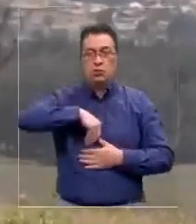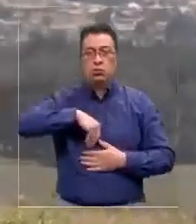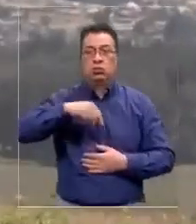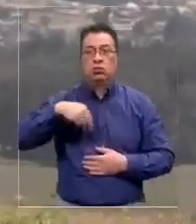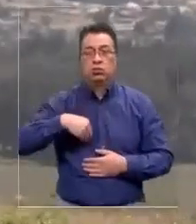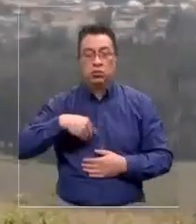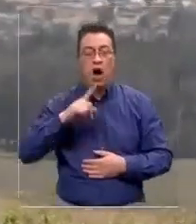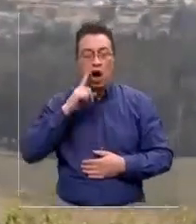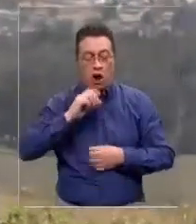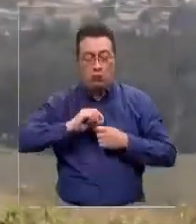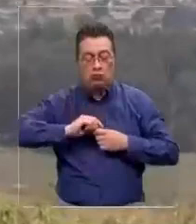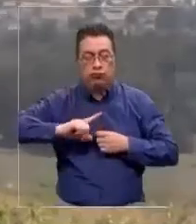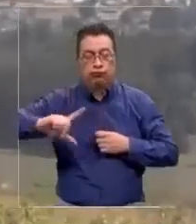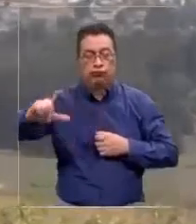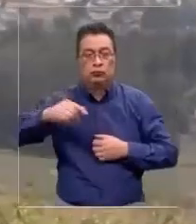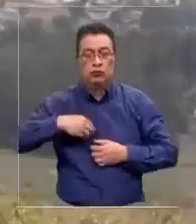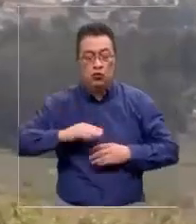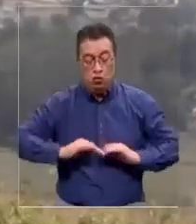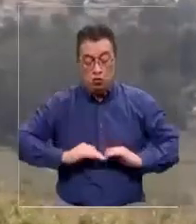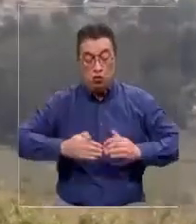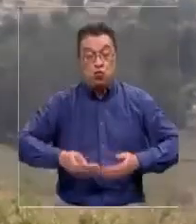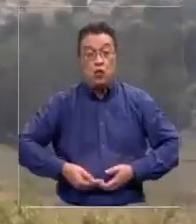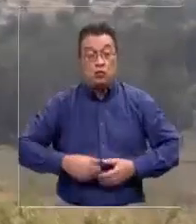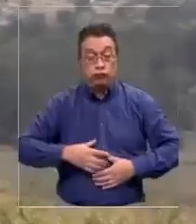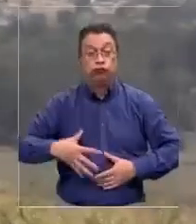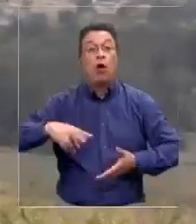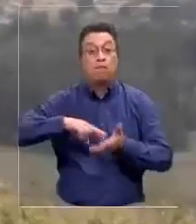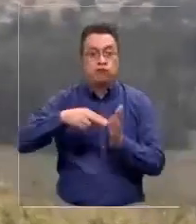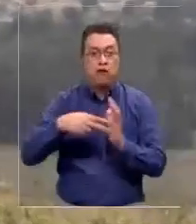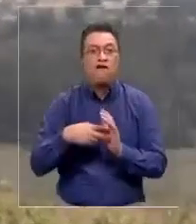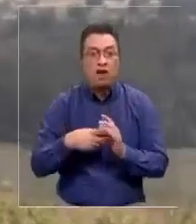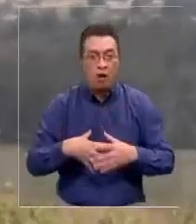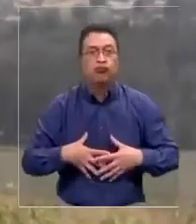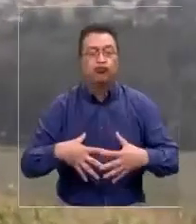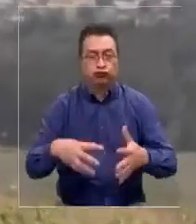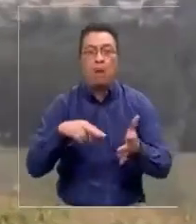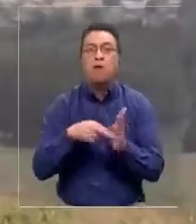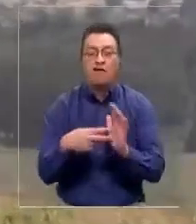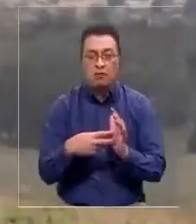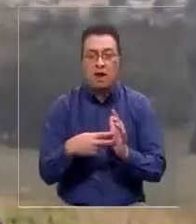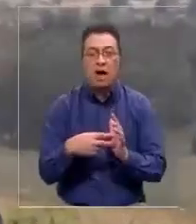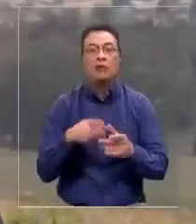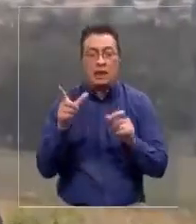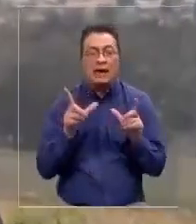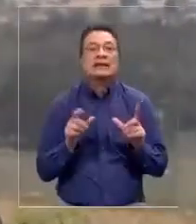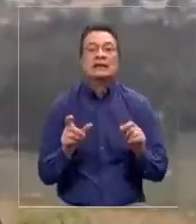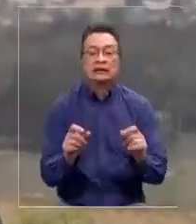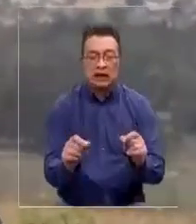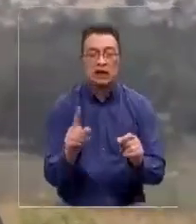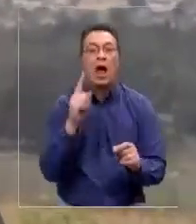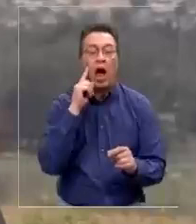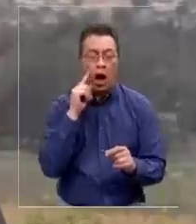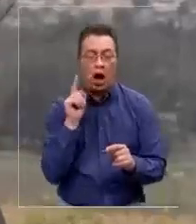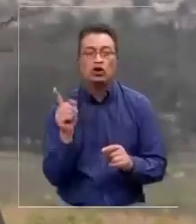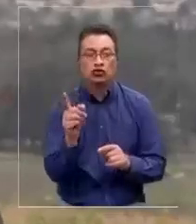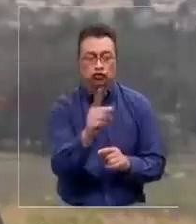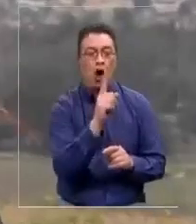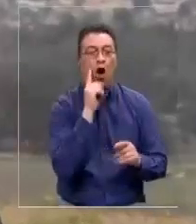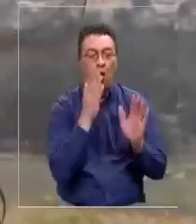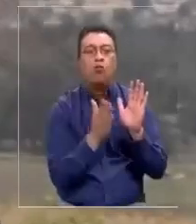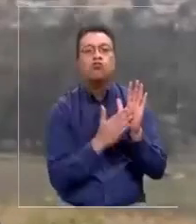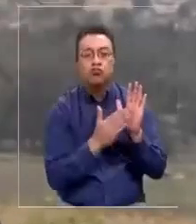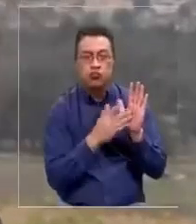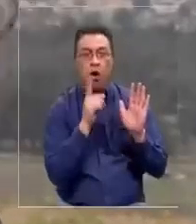formación de un feto, de un bebé. Hay efectos cancerígenos, lo que también está